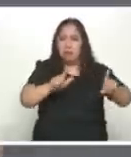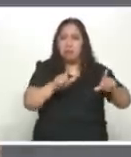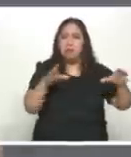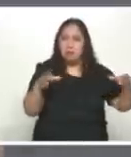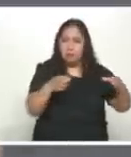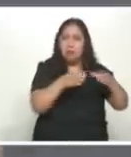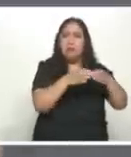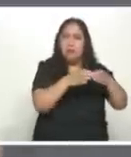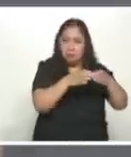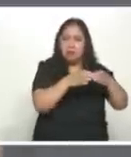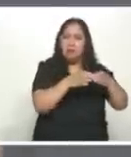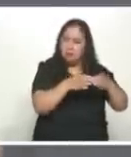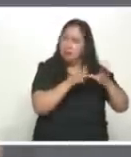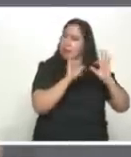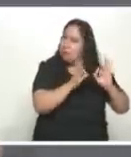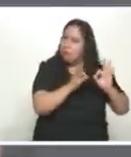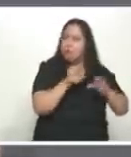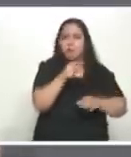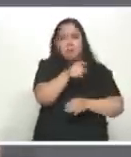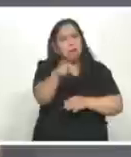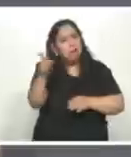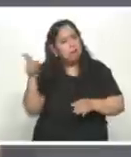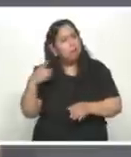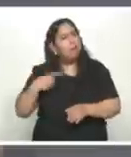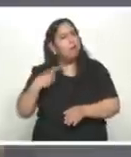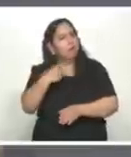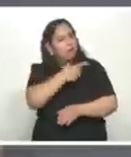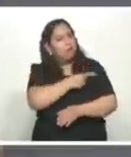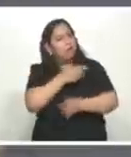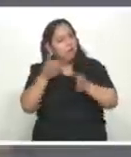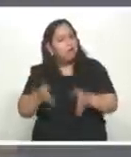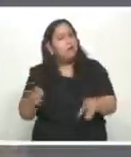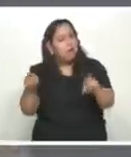van a responder en el momento determinado. Ahora,